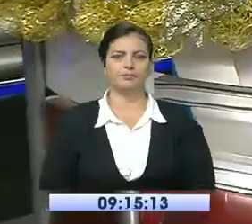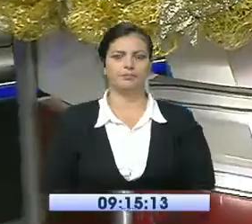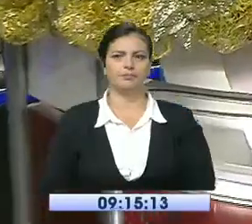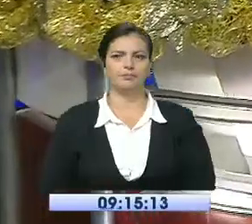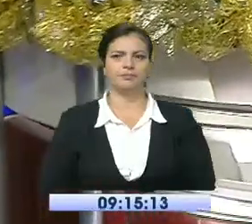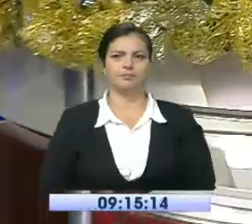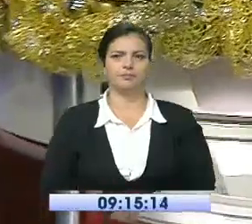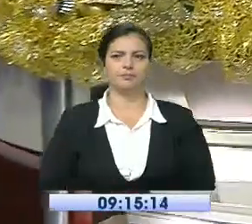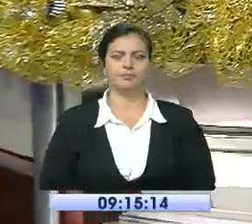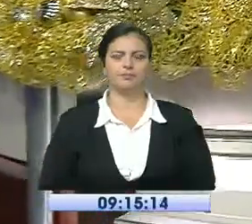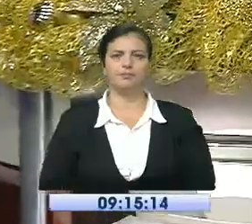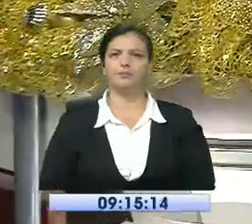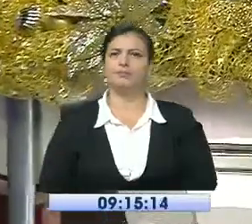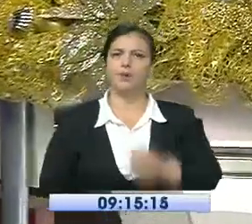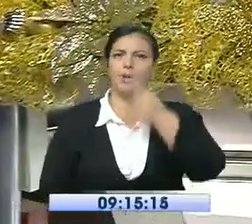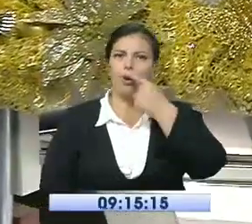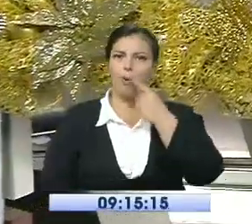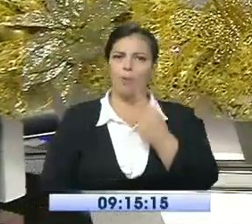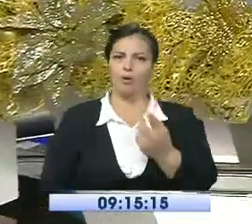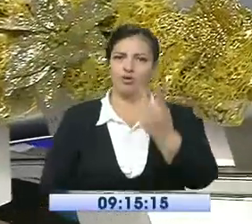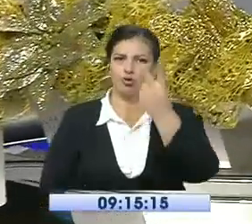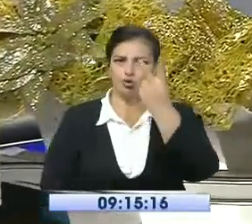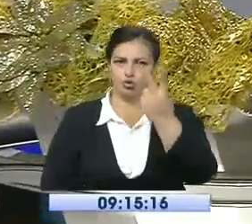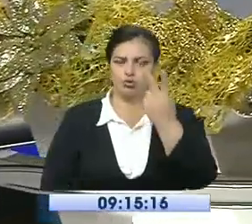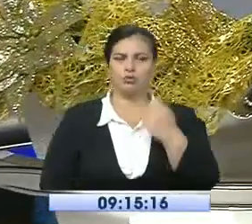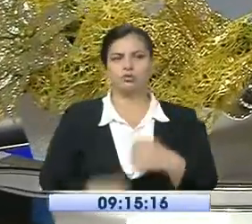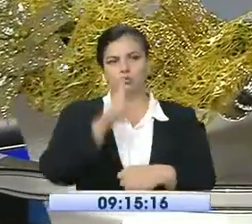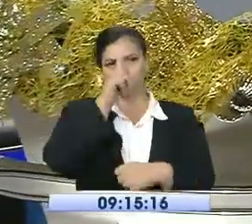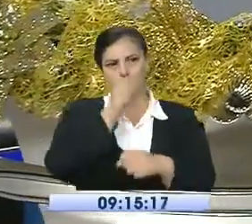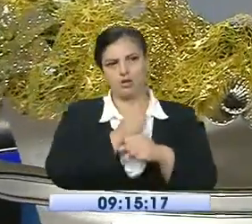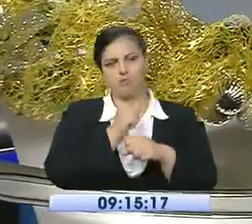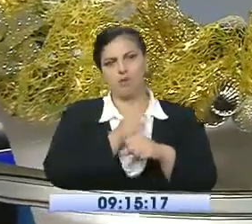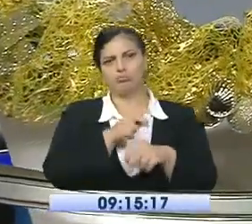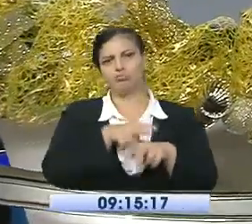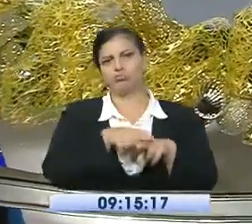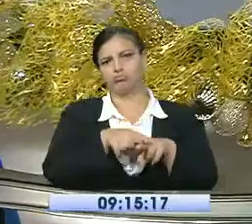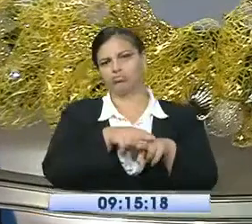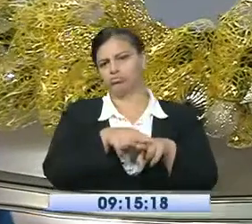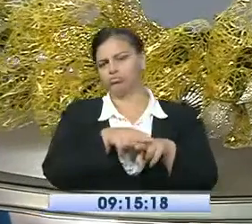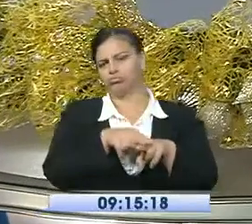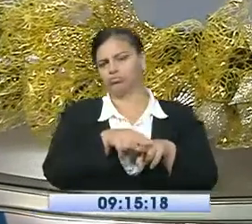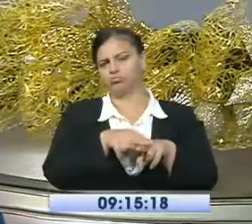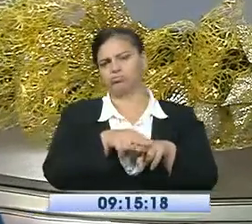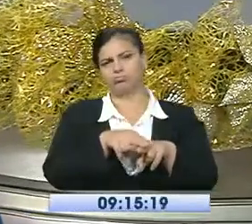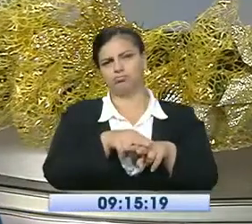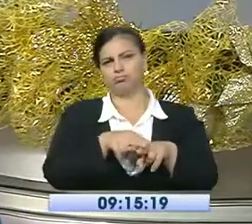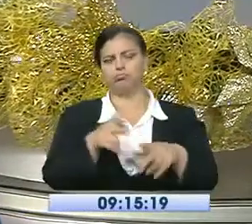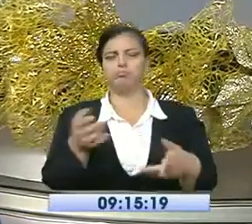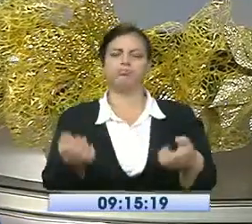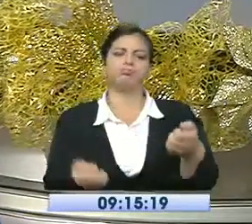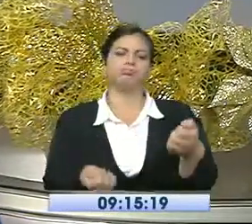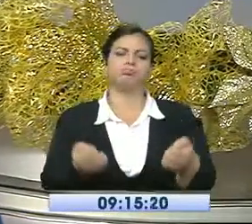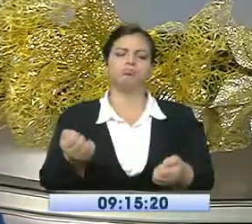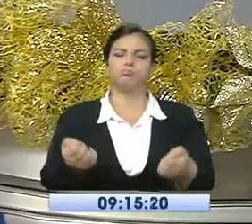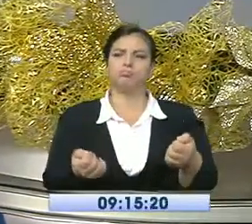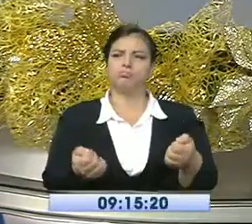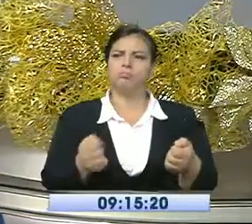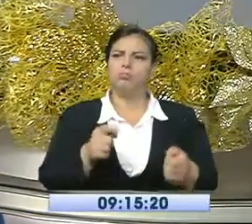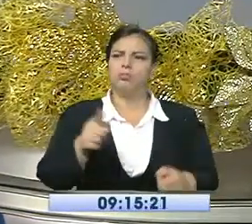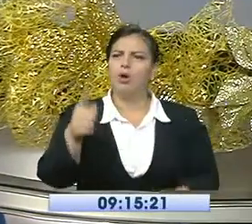Dos taxistas denunciaron en la fiscalía a un hombre al que acusaron de haberlos asaltado y amenazado